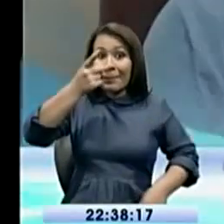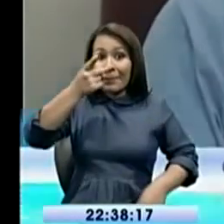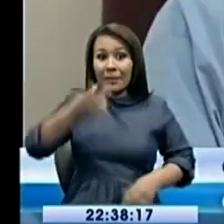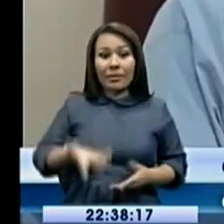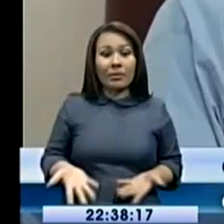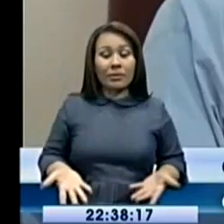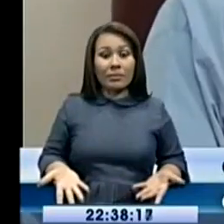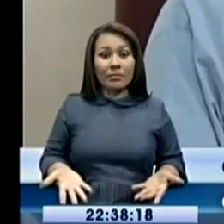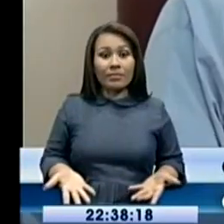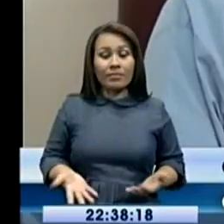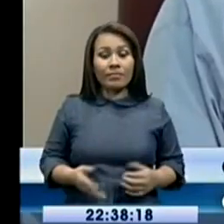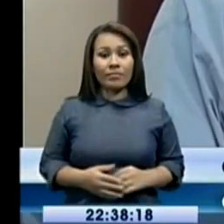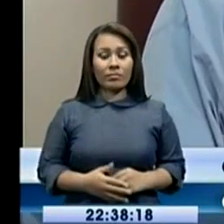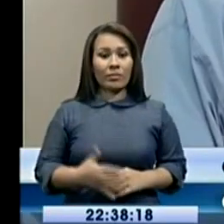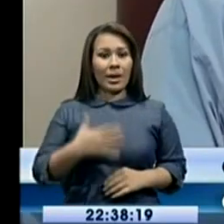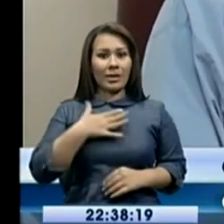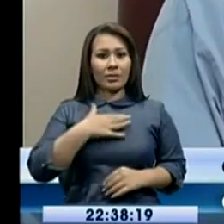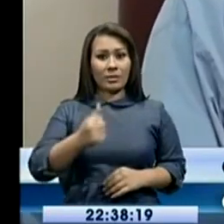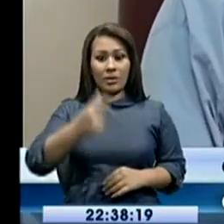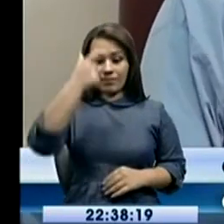pene